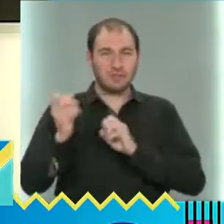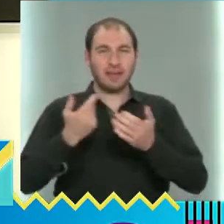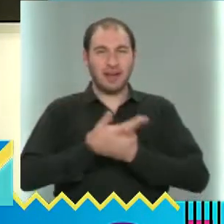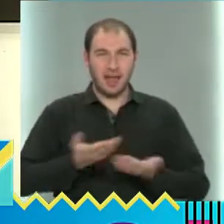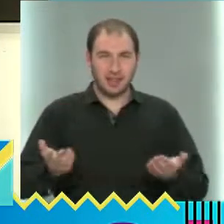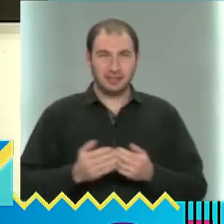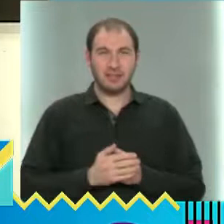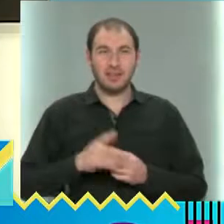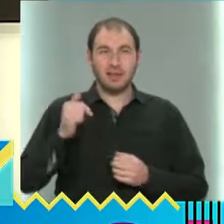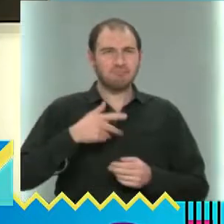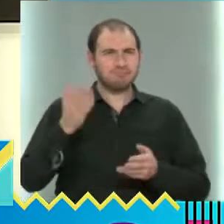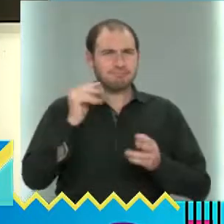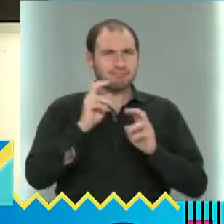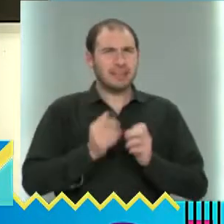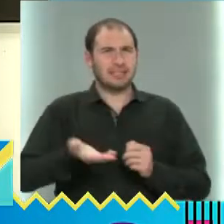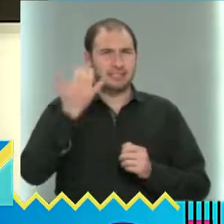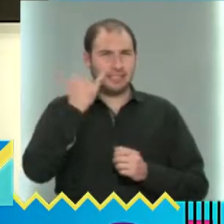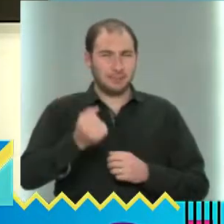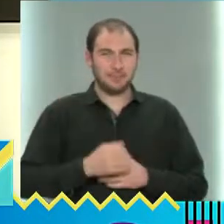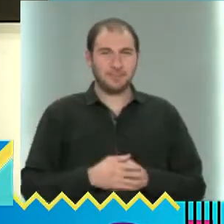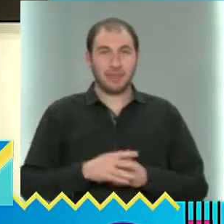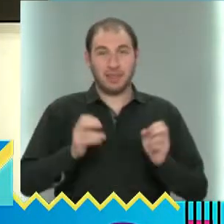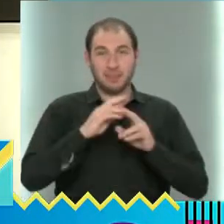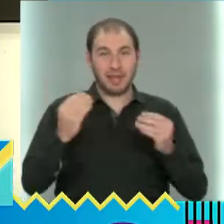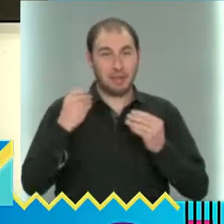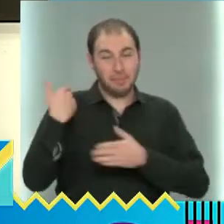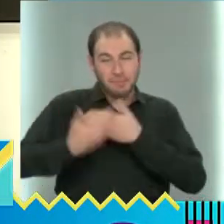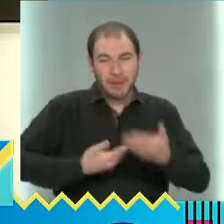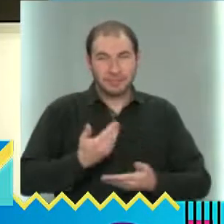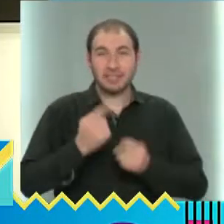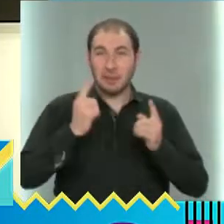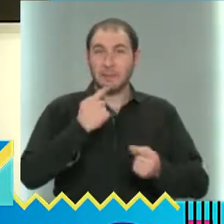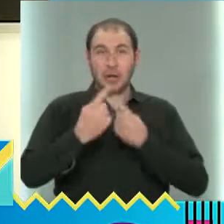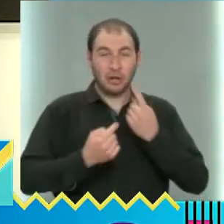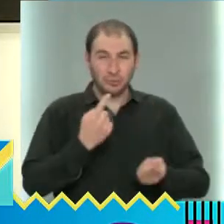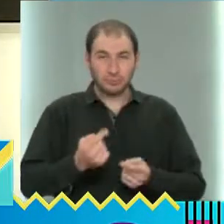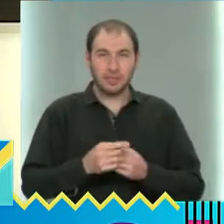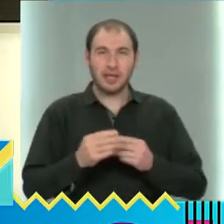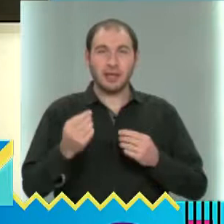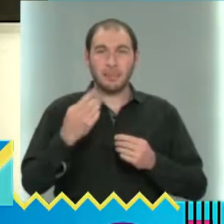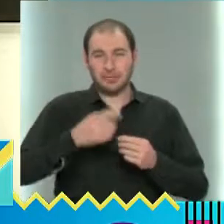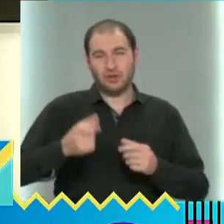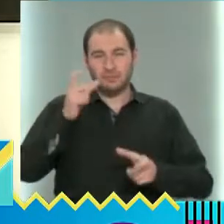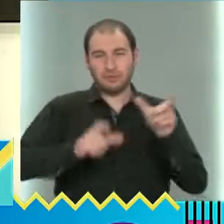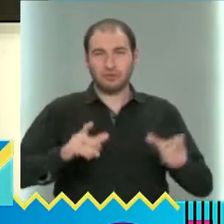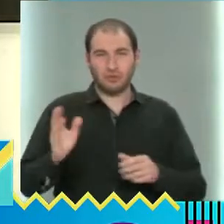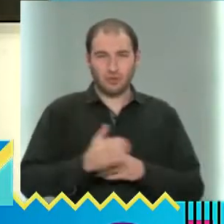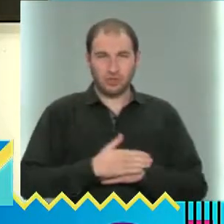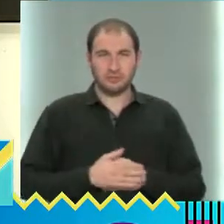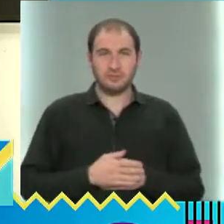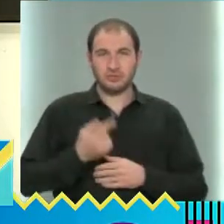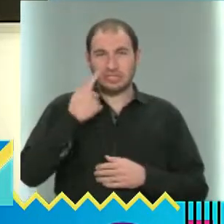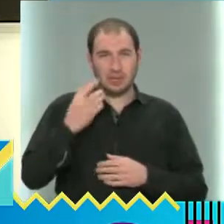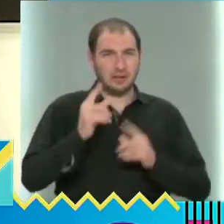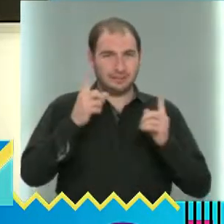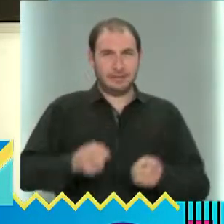que ya hemos estado viendo, con otras temáticas que tienen que ver con lo que vamos pasando a diario y con las preguntas que nos vamos haciendo como hombres y como mujeres, como